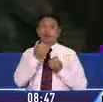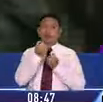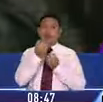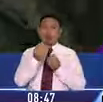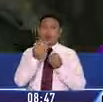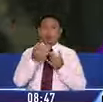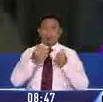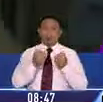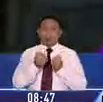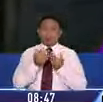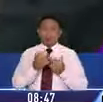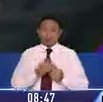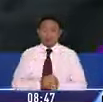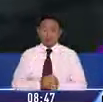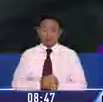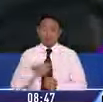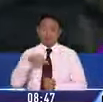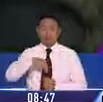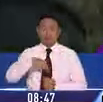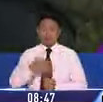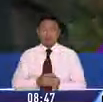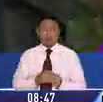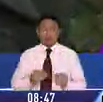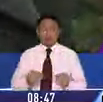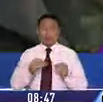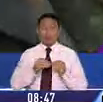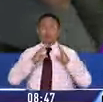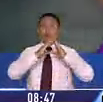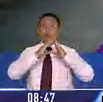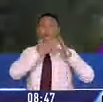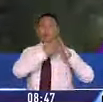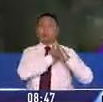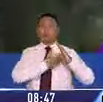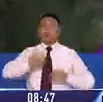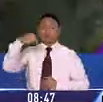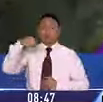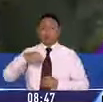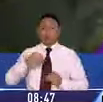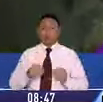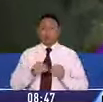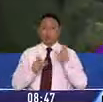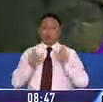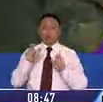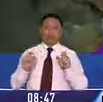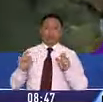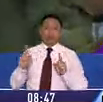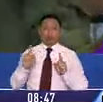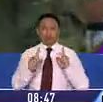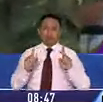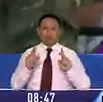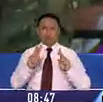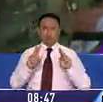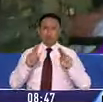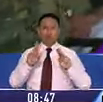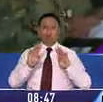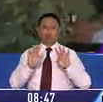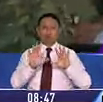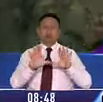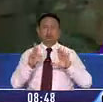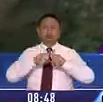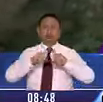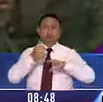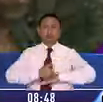información. Ya se registra mayor movimiento acá en el Palacio de Carondelet. De a poco siguen llegando varias autoridades. Lo que sí